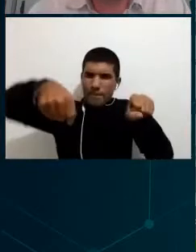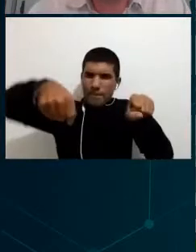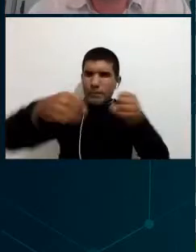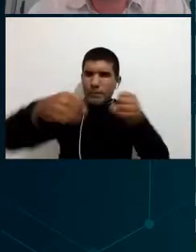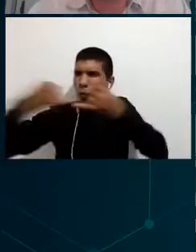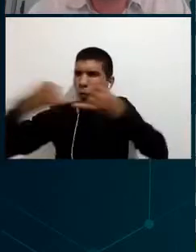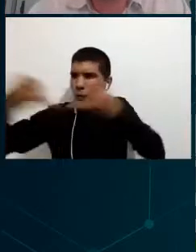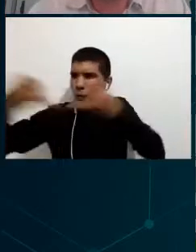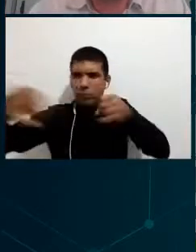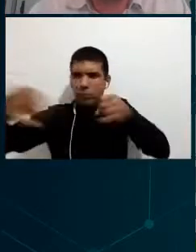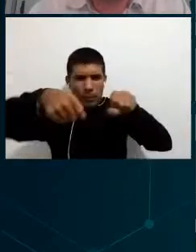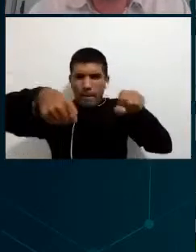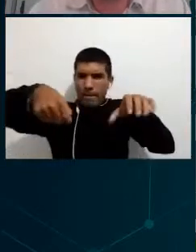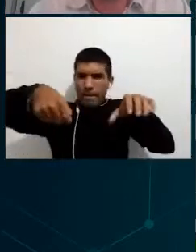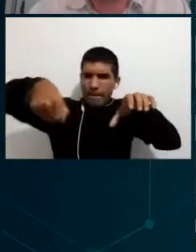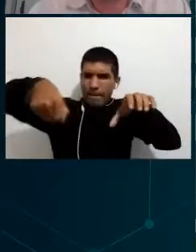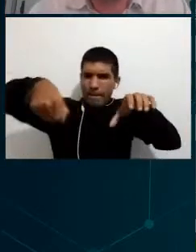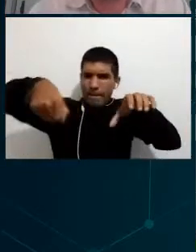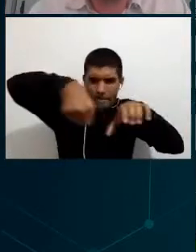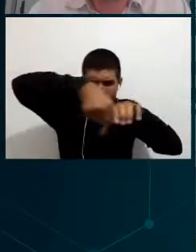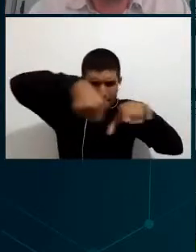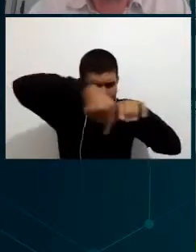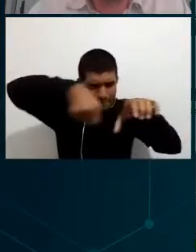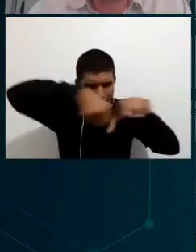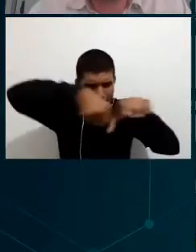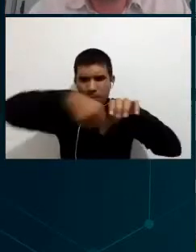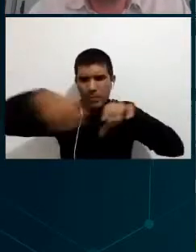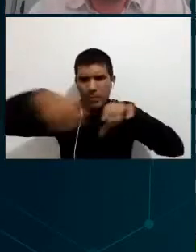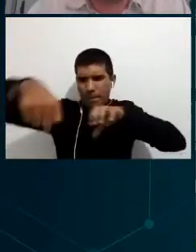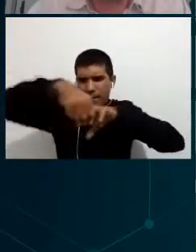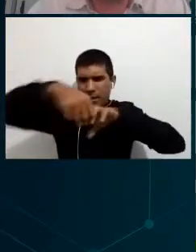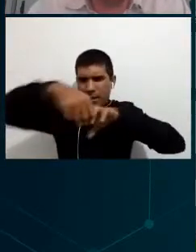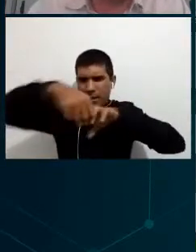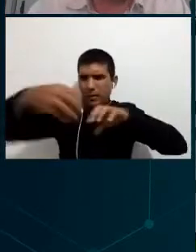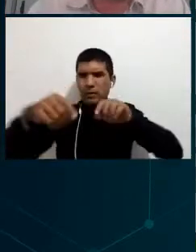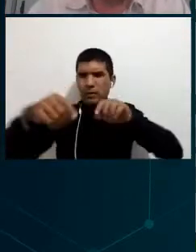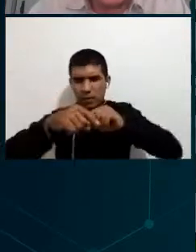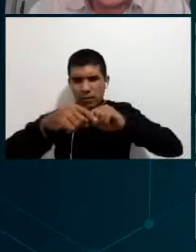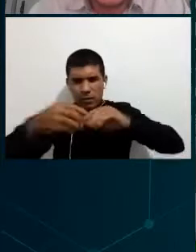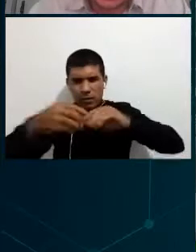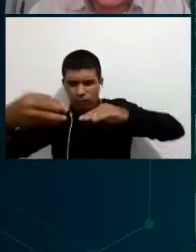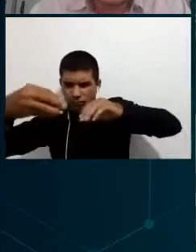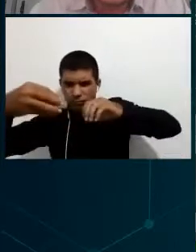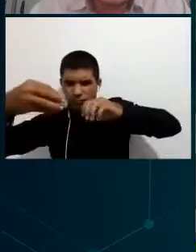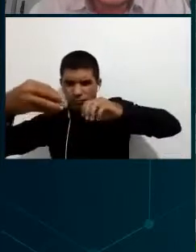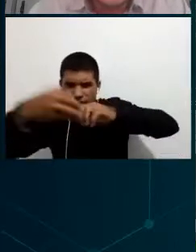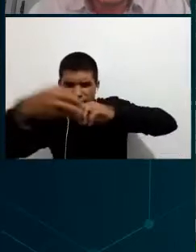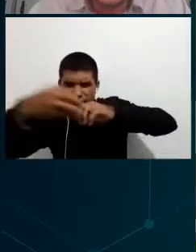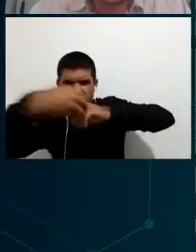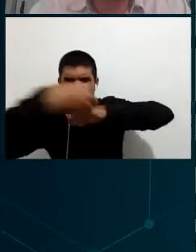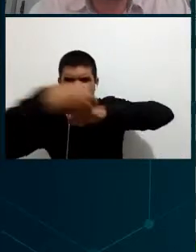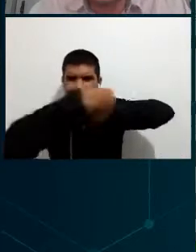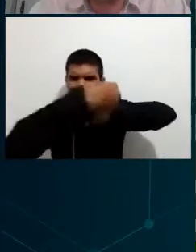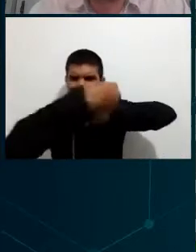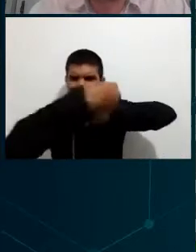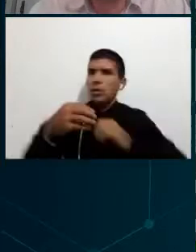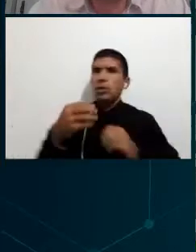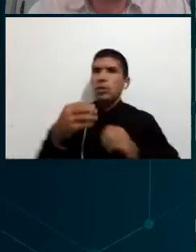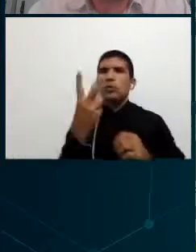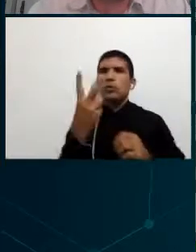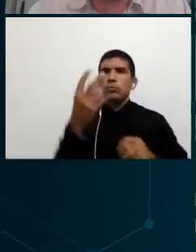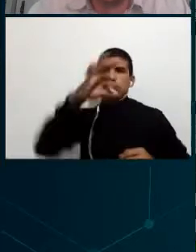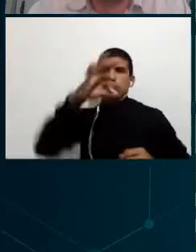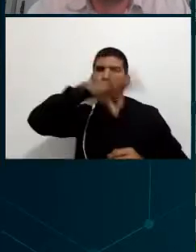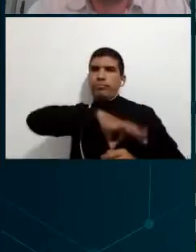solo tiene que cruzar dos enrutadores, dos equipos MPLS. Ese fue el